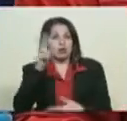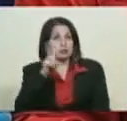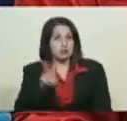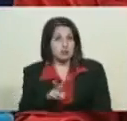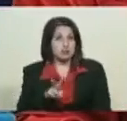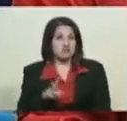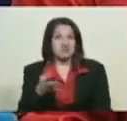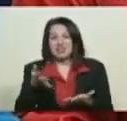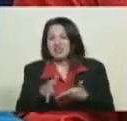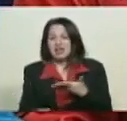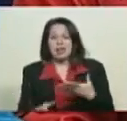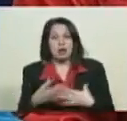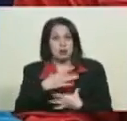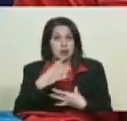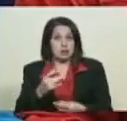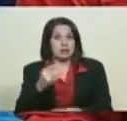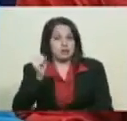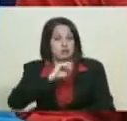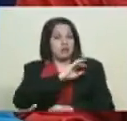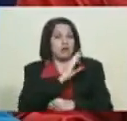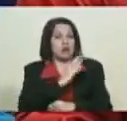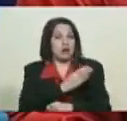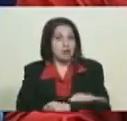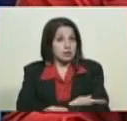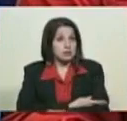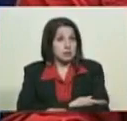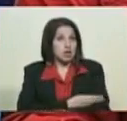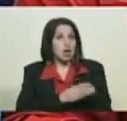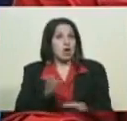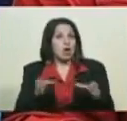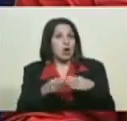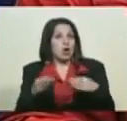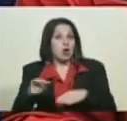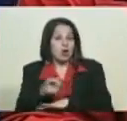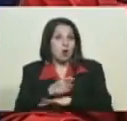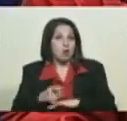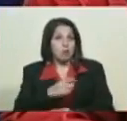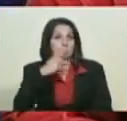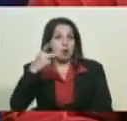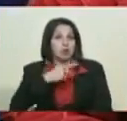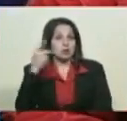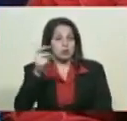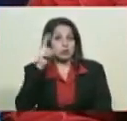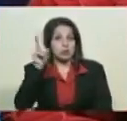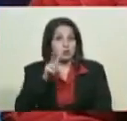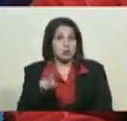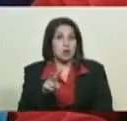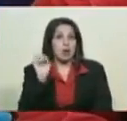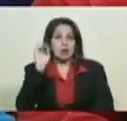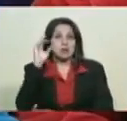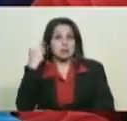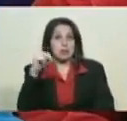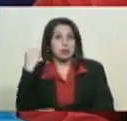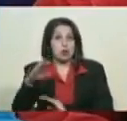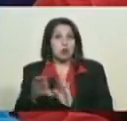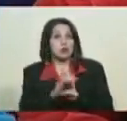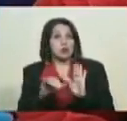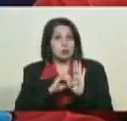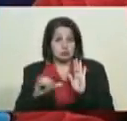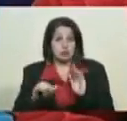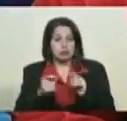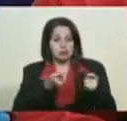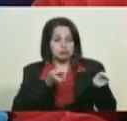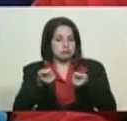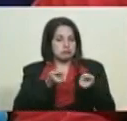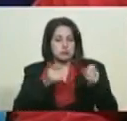interesa que sí, fortalecer el sistema de partidos políticos en Venezuela, y por eso la constituyente está estudiando los debidos